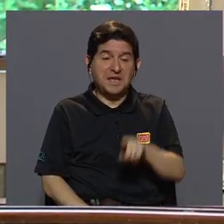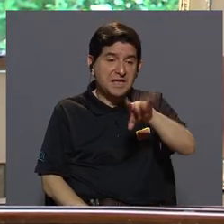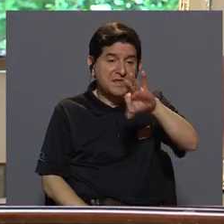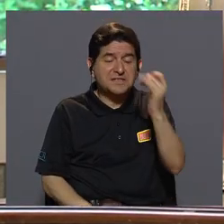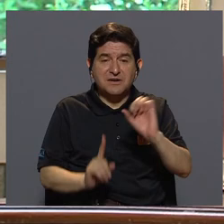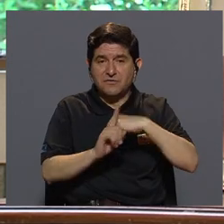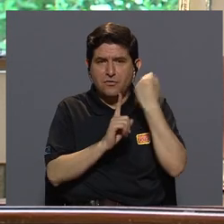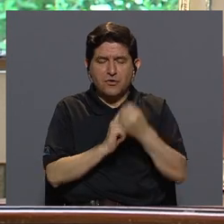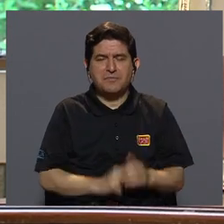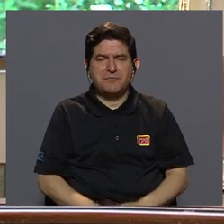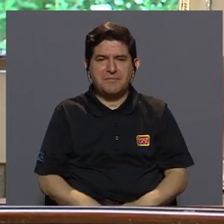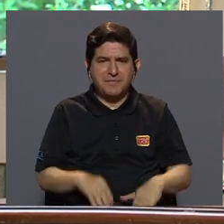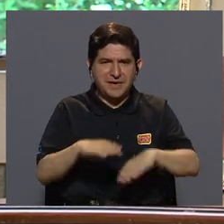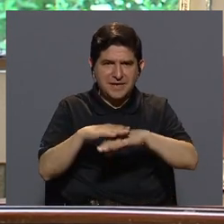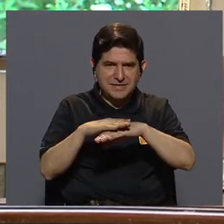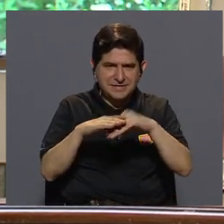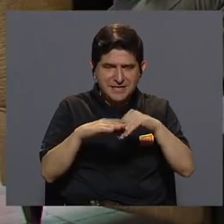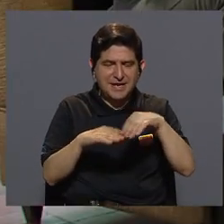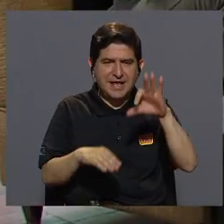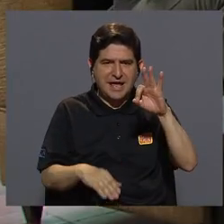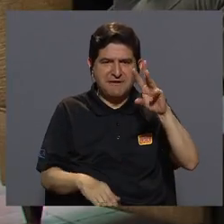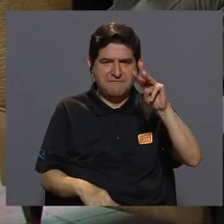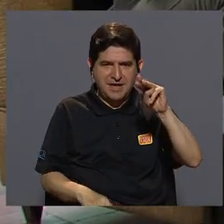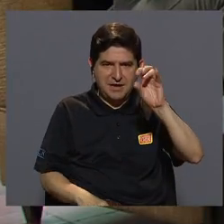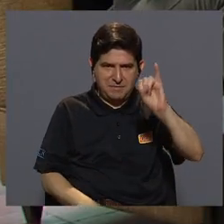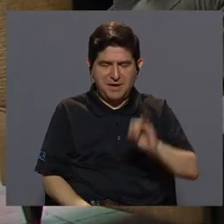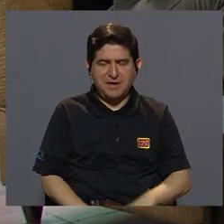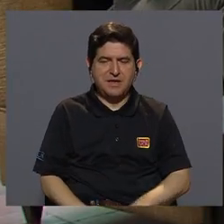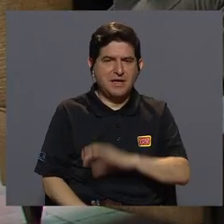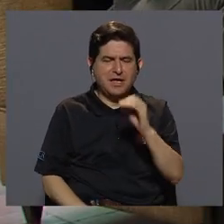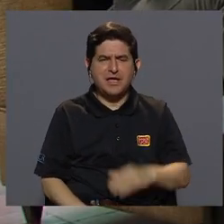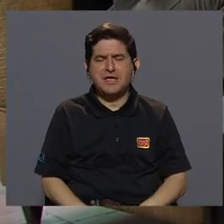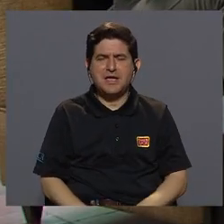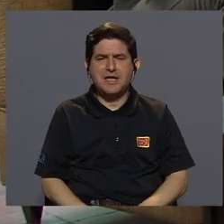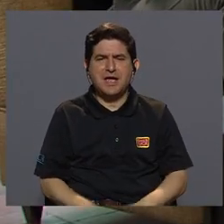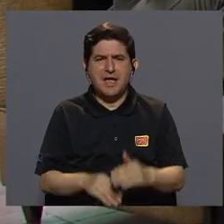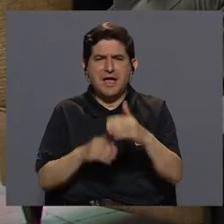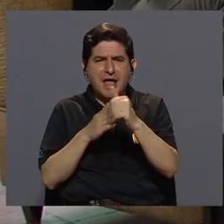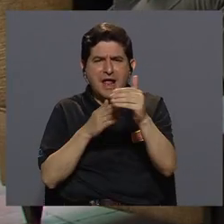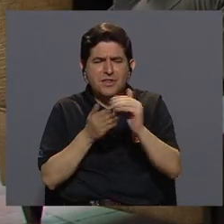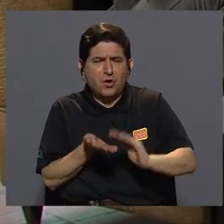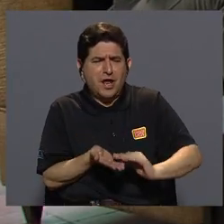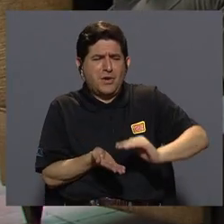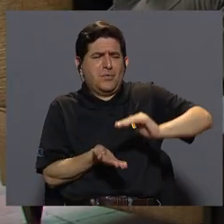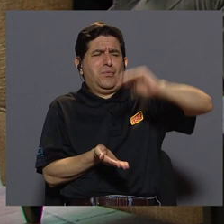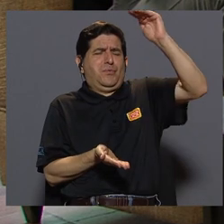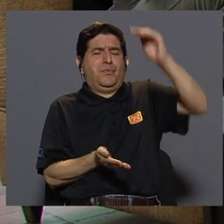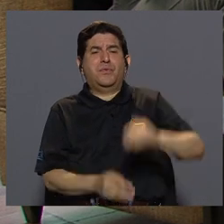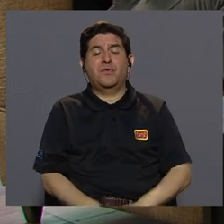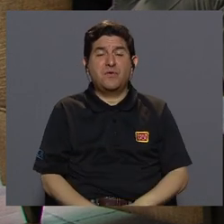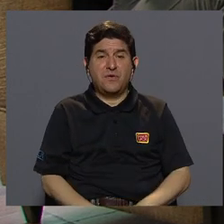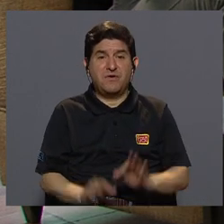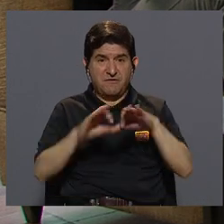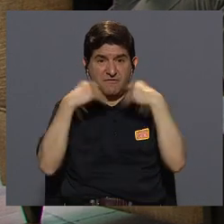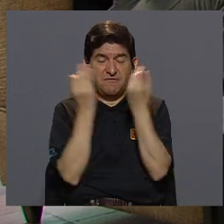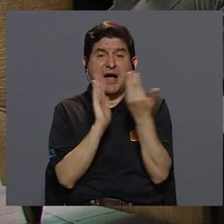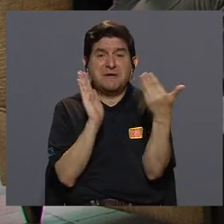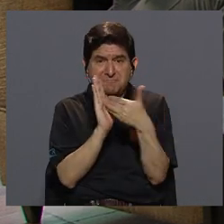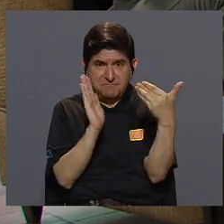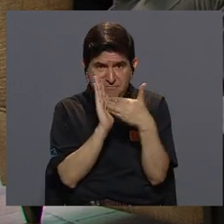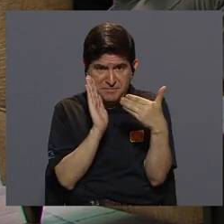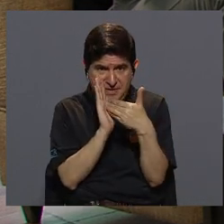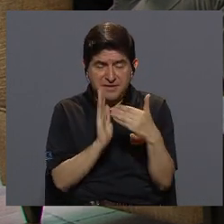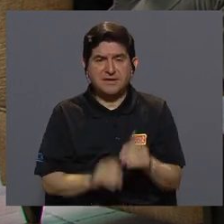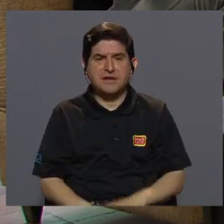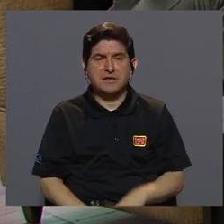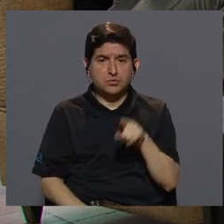así fue. Salió el Fondo Monetario Internacional y el dólar se dispara. Muchas familias sufren eso, y usted,